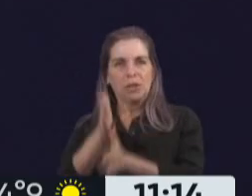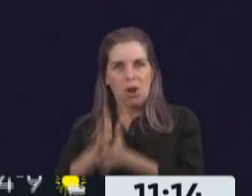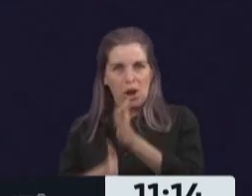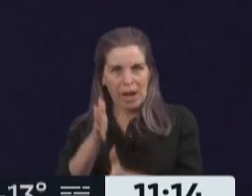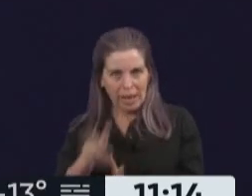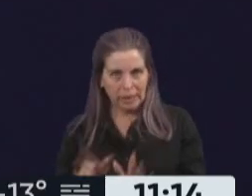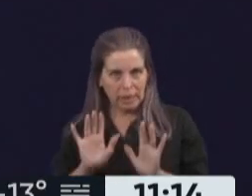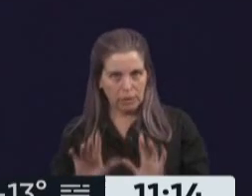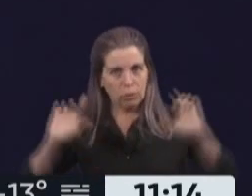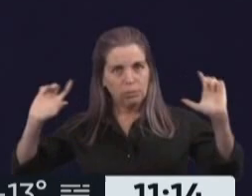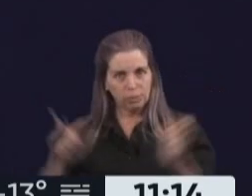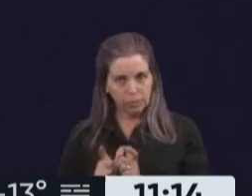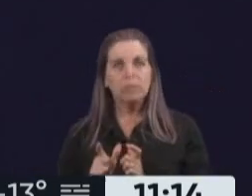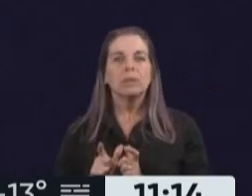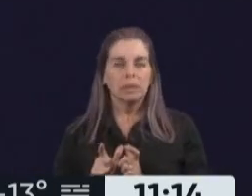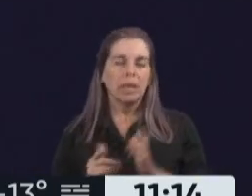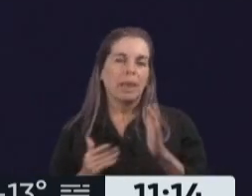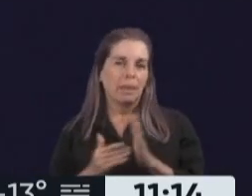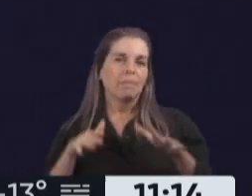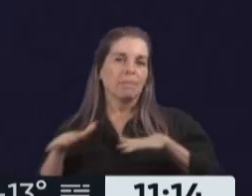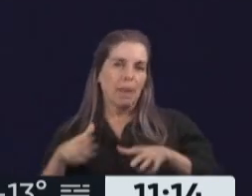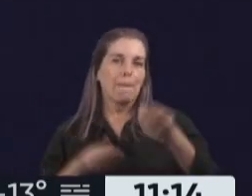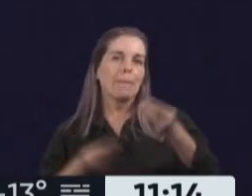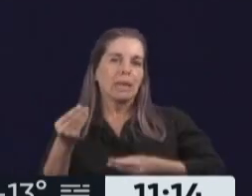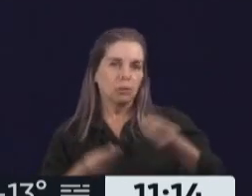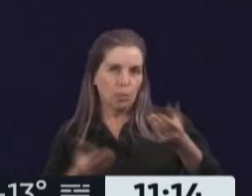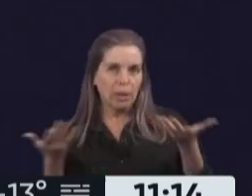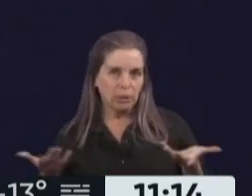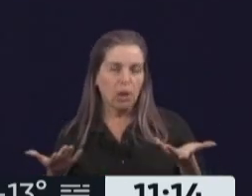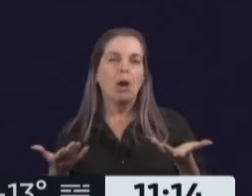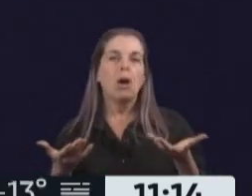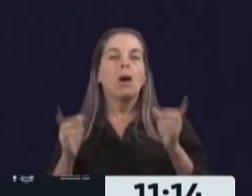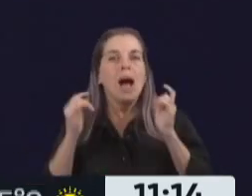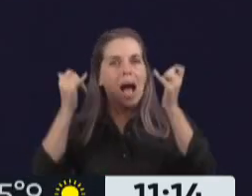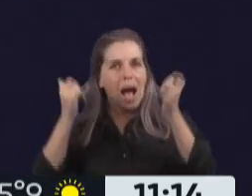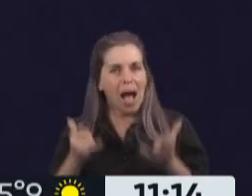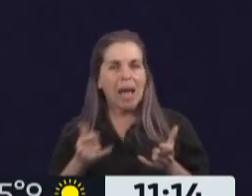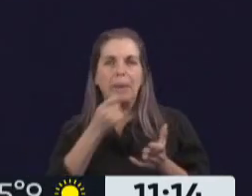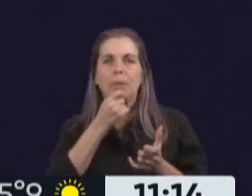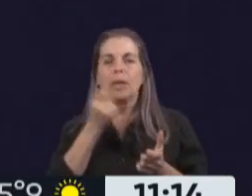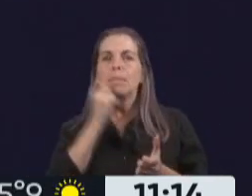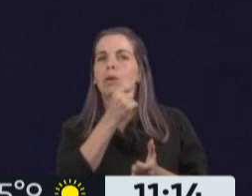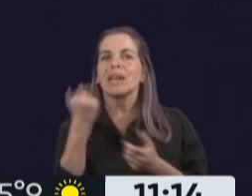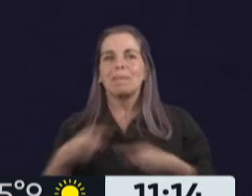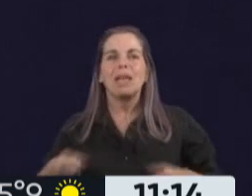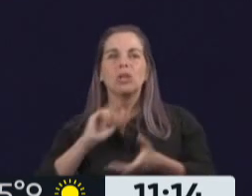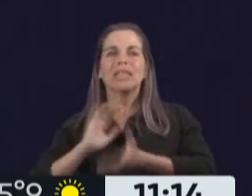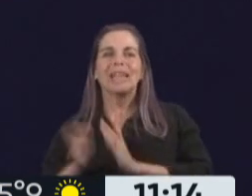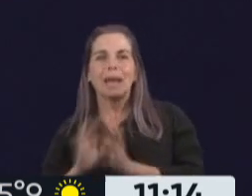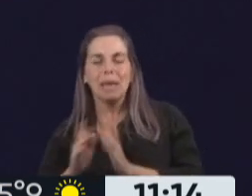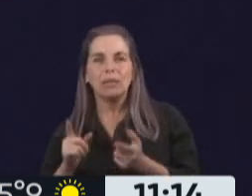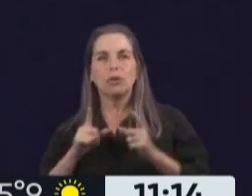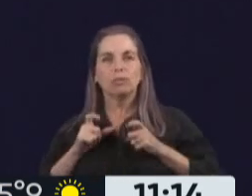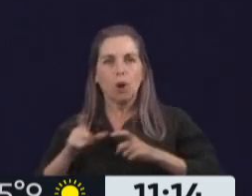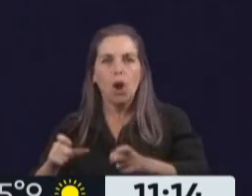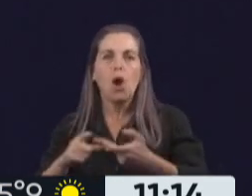priorizando, en base, por supuesto, a la situación presupuestaria, la cobertura de medicamentos crónicos u oncológicos por sobre aquellos que